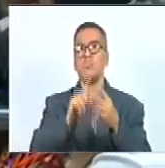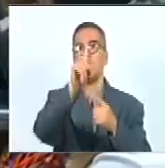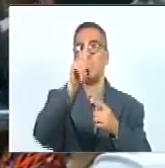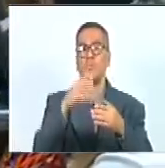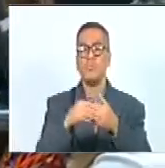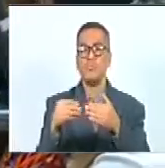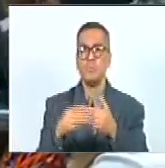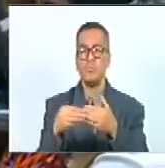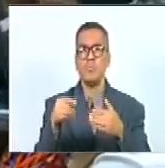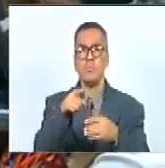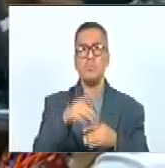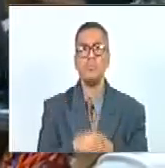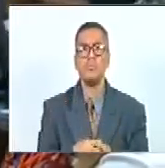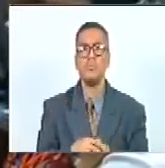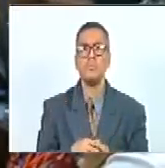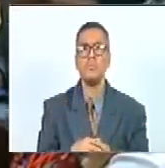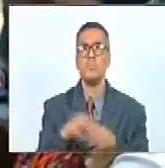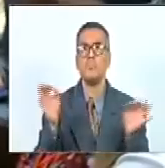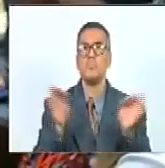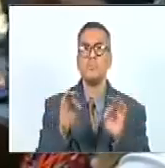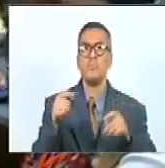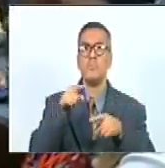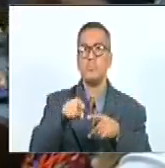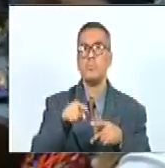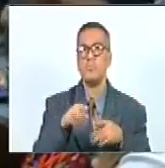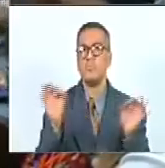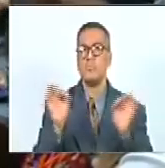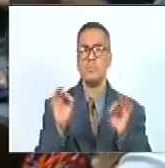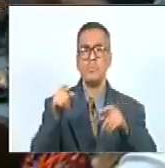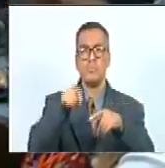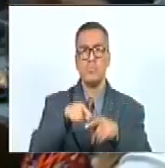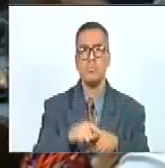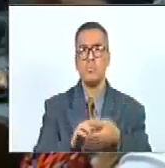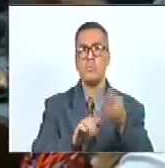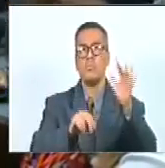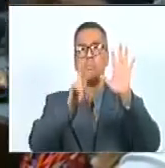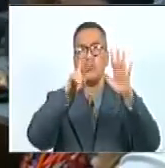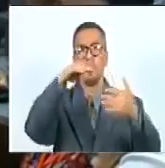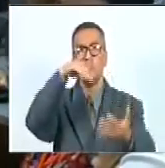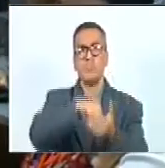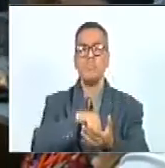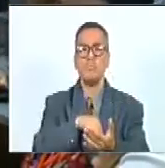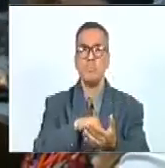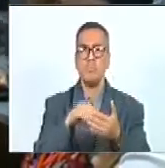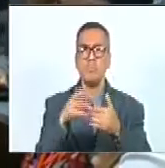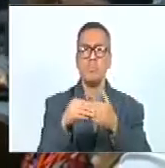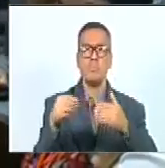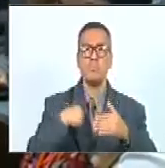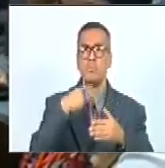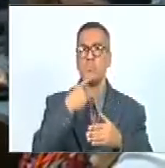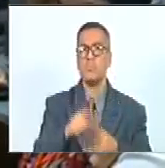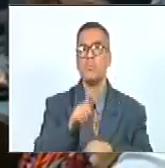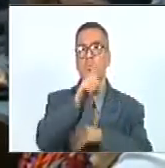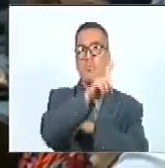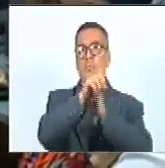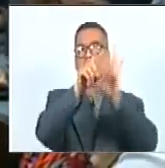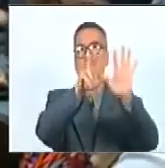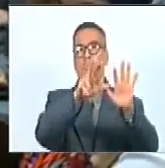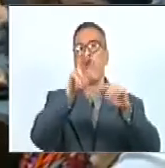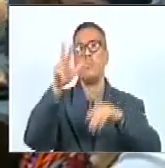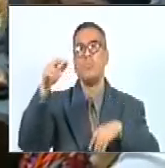dólar. Es decir, no van a recabar, ellos no aspiran a recabar 7 mil dólares. Son cerca de 180 mil